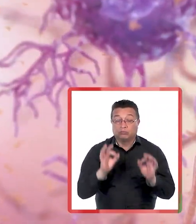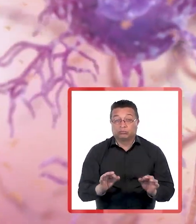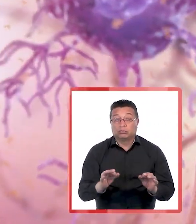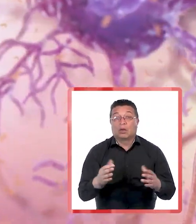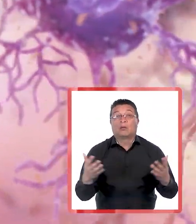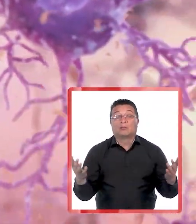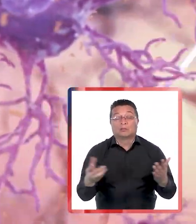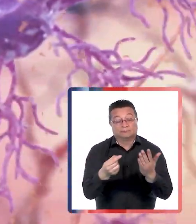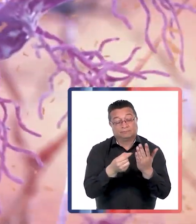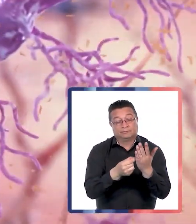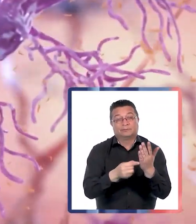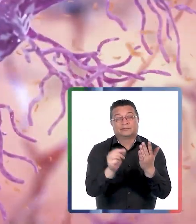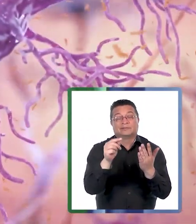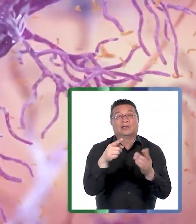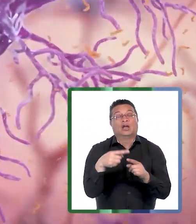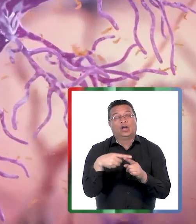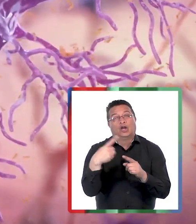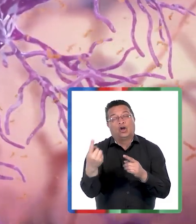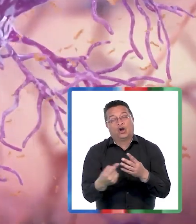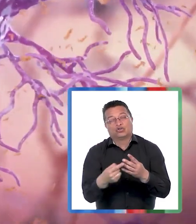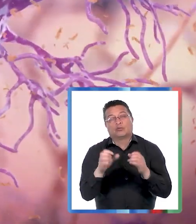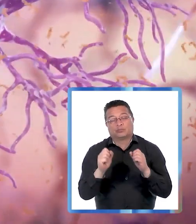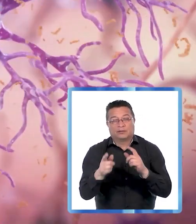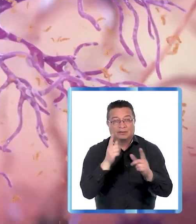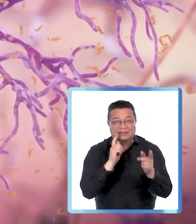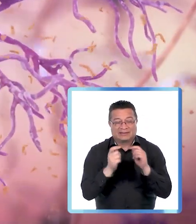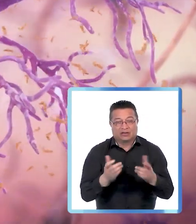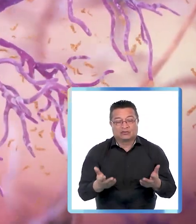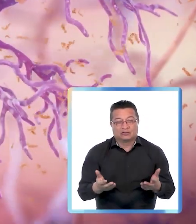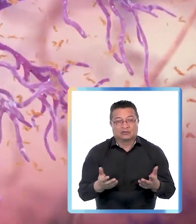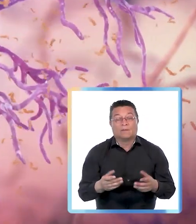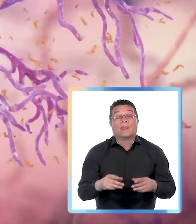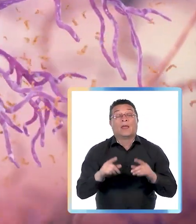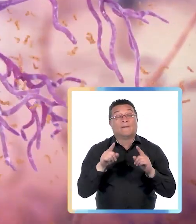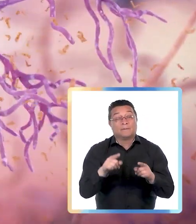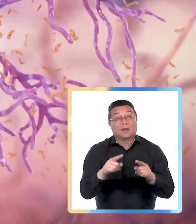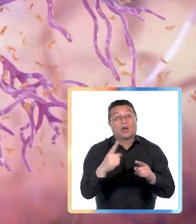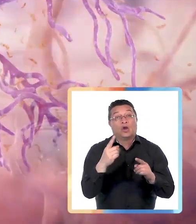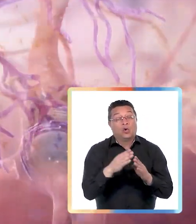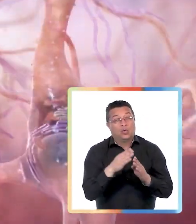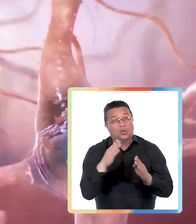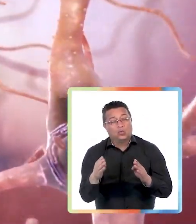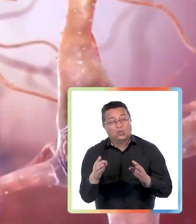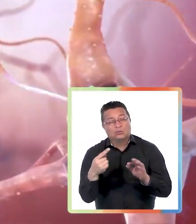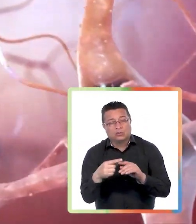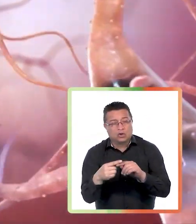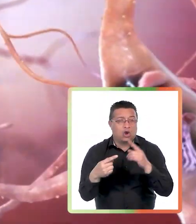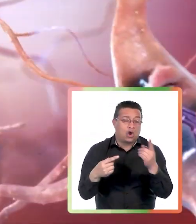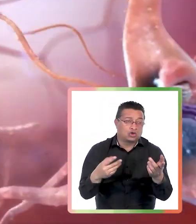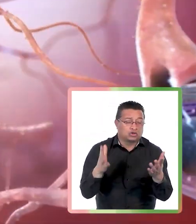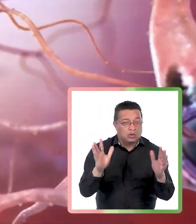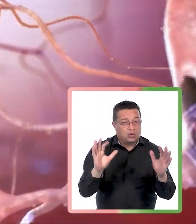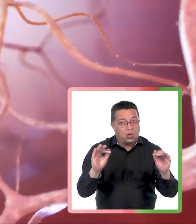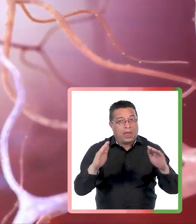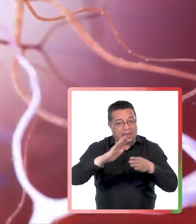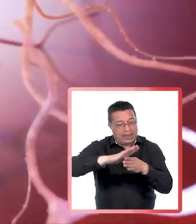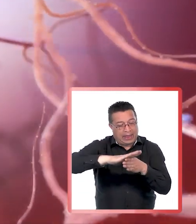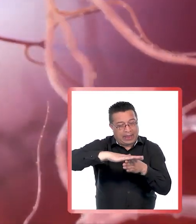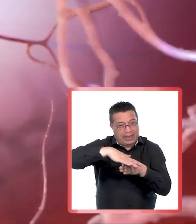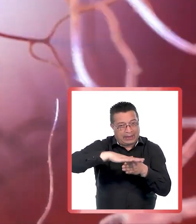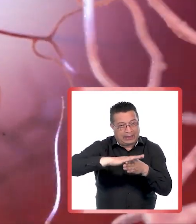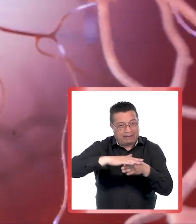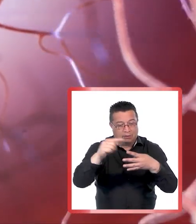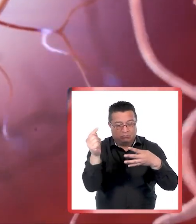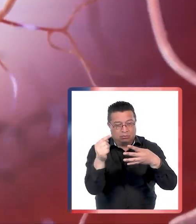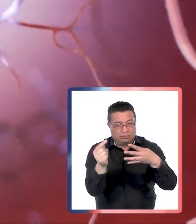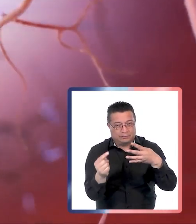suficiente como para hacer el check a este otro factor de riesgo, ¿no? O sea, ni para un lado ni para el otro. Hay que